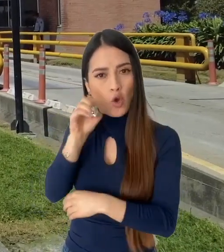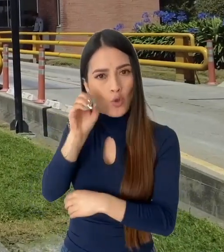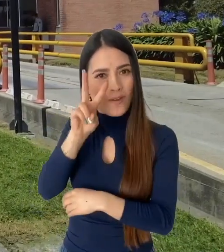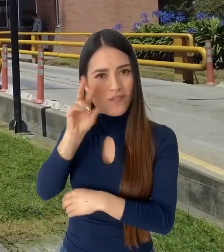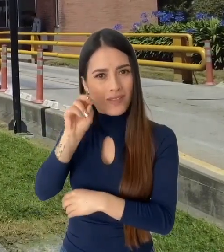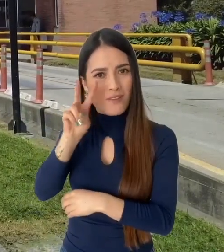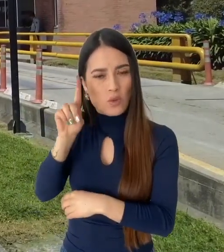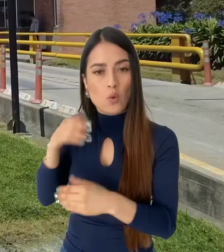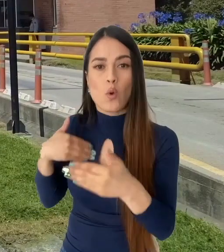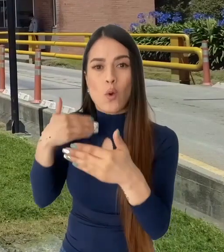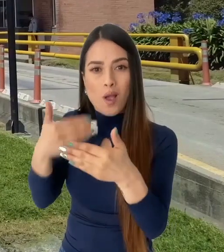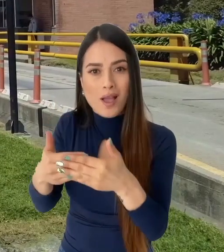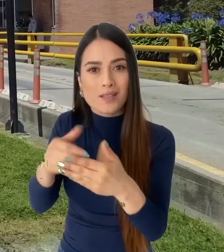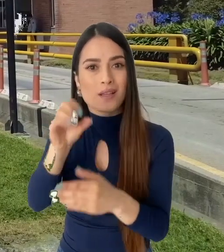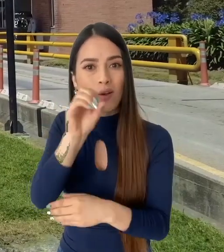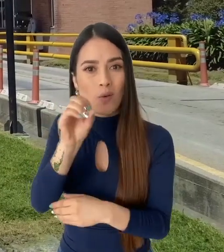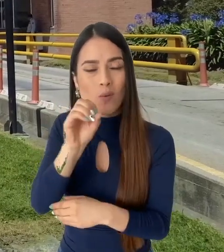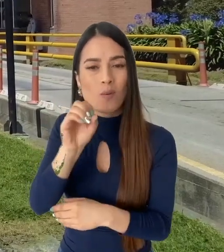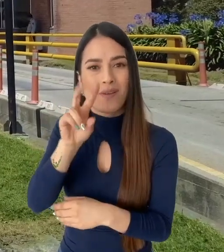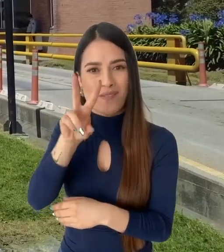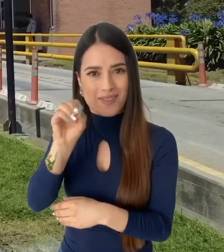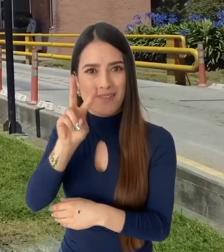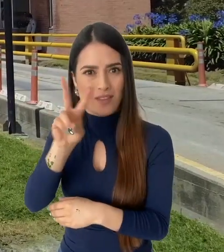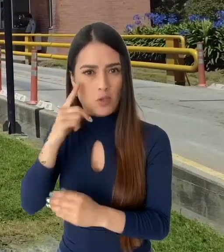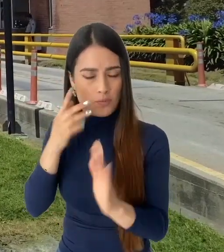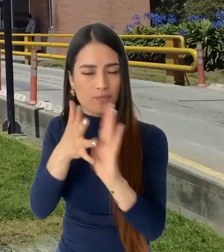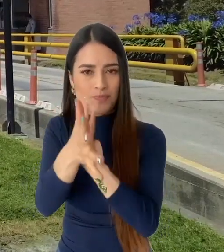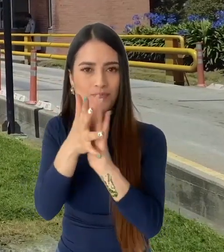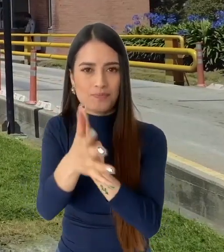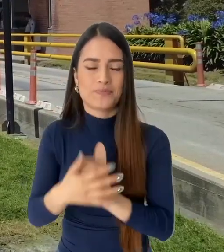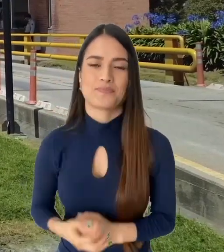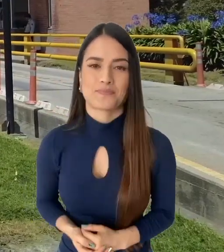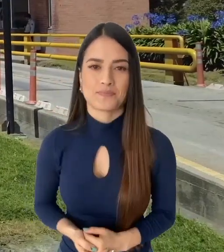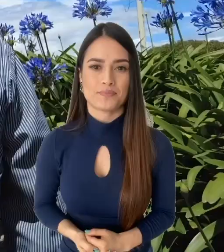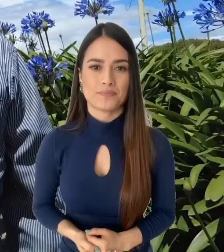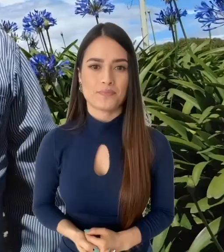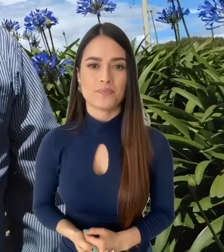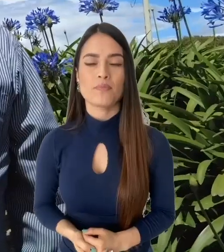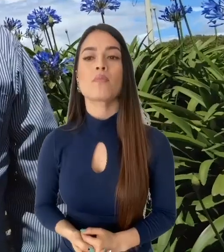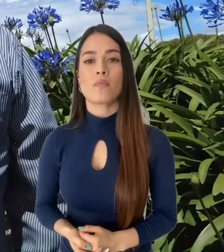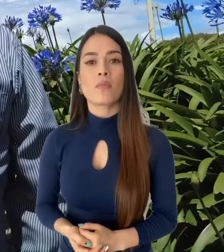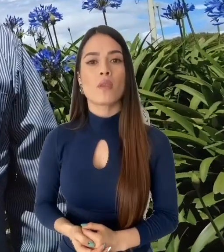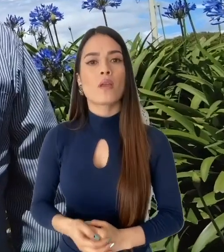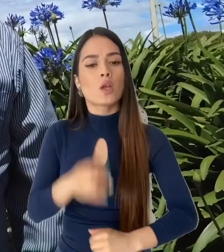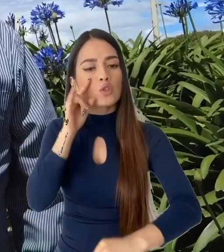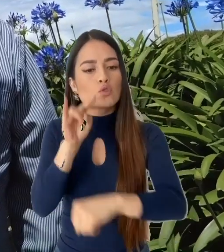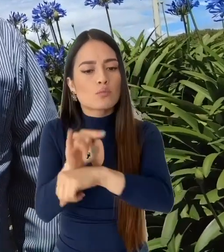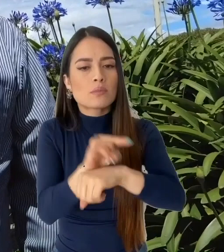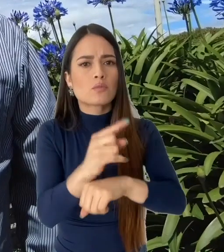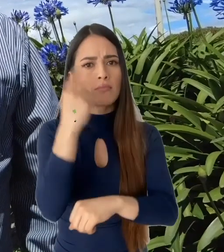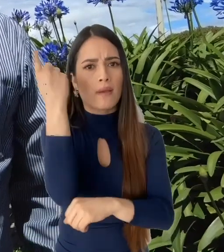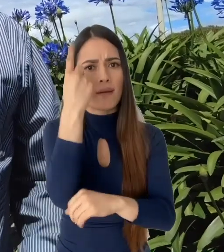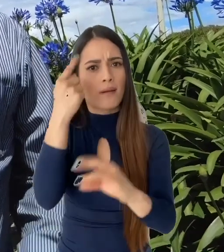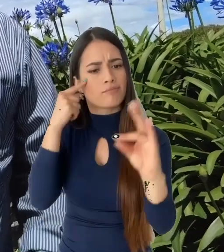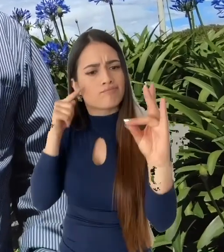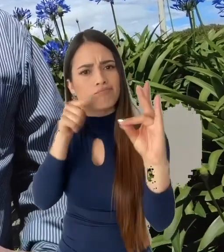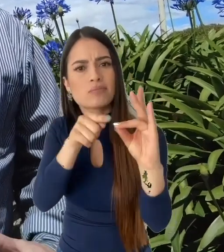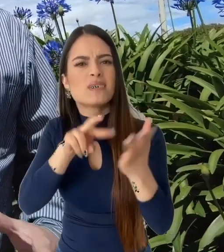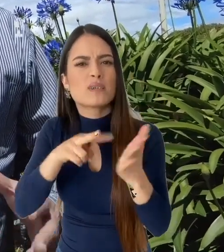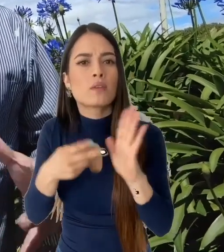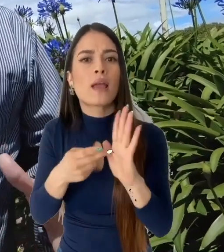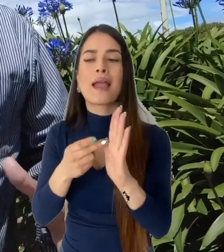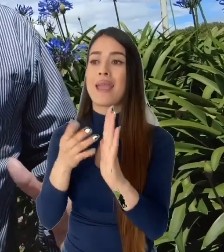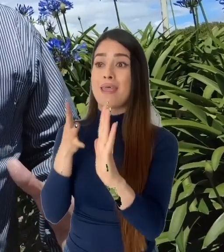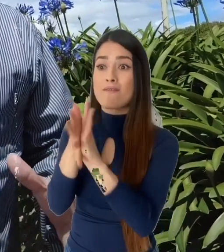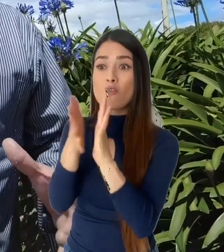octubre del 2021 a octubre del 2022 la supervisión general objetiva no es más